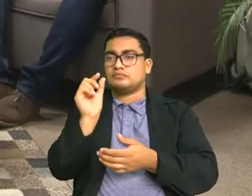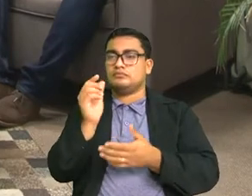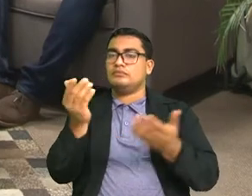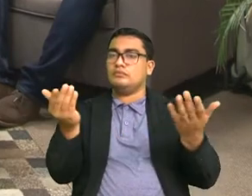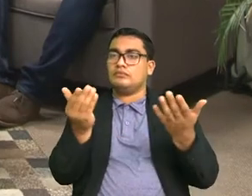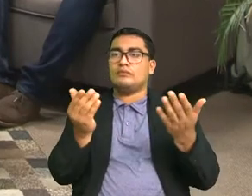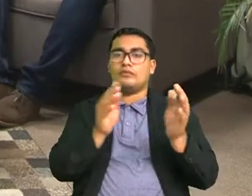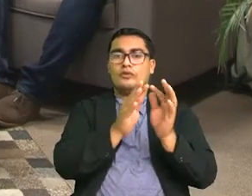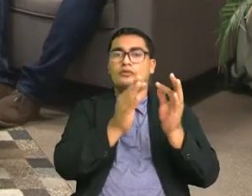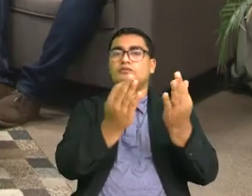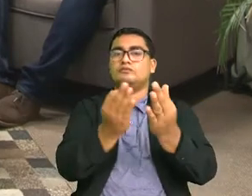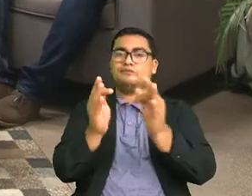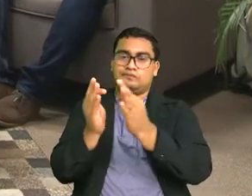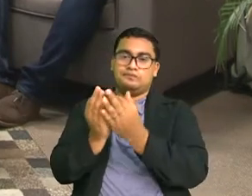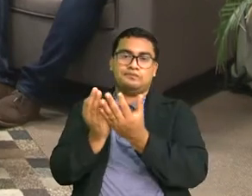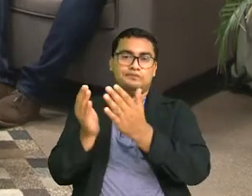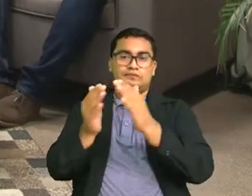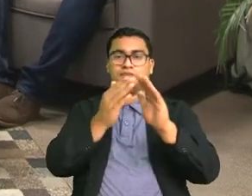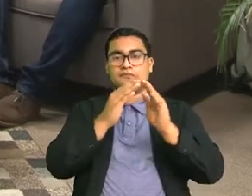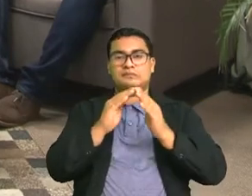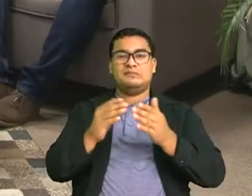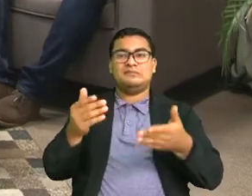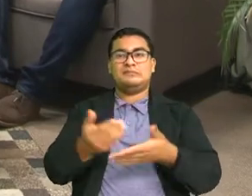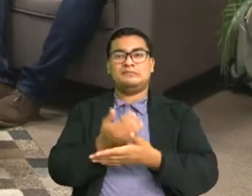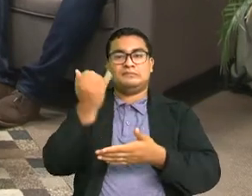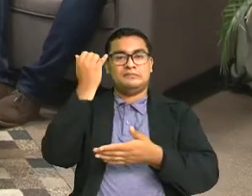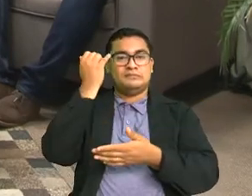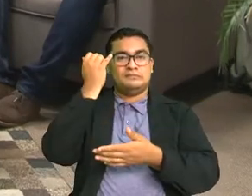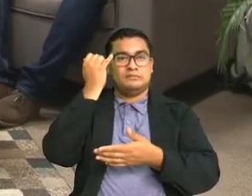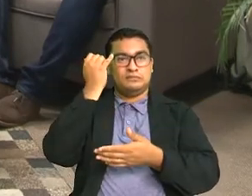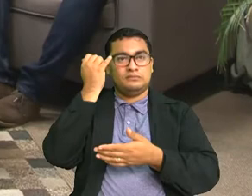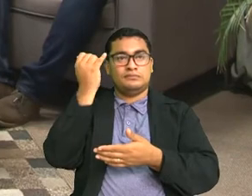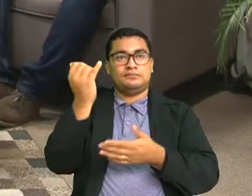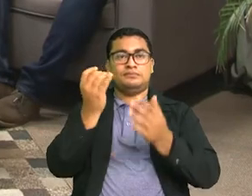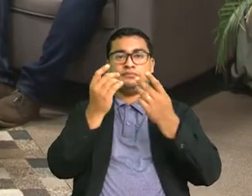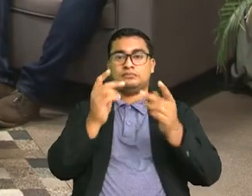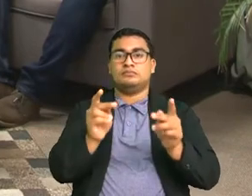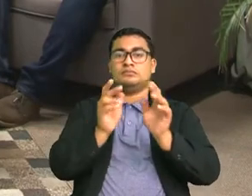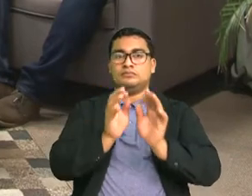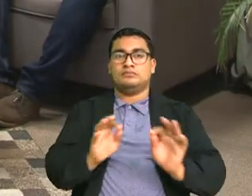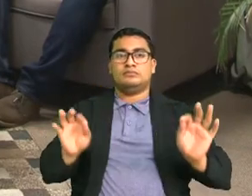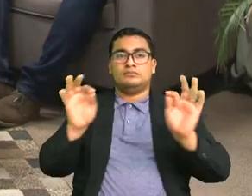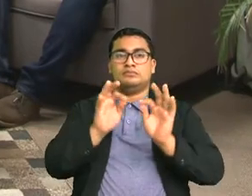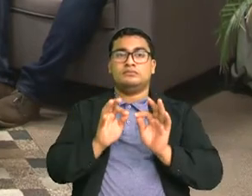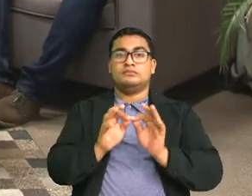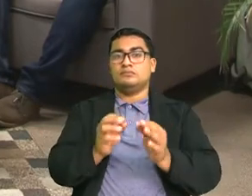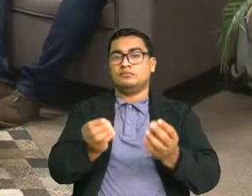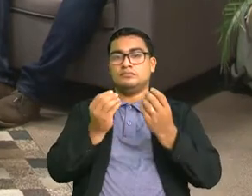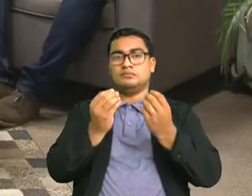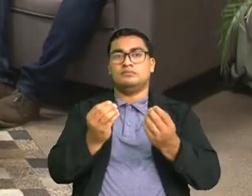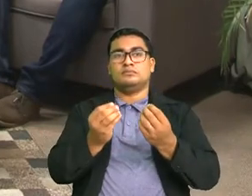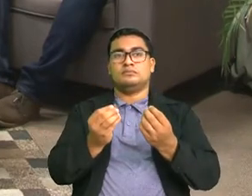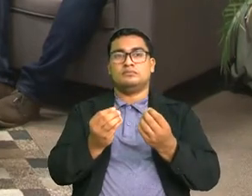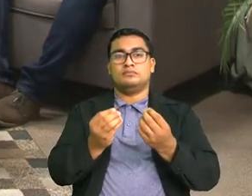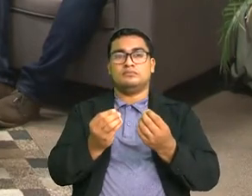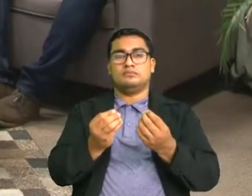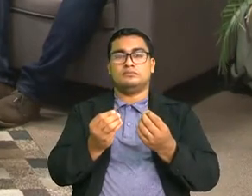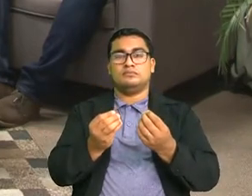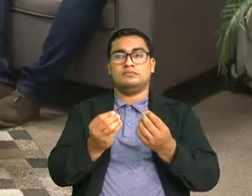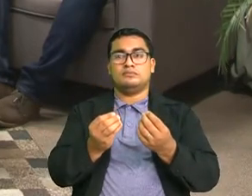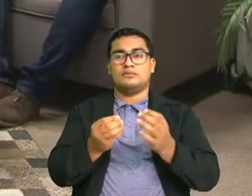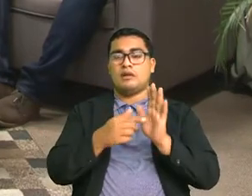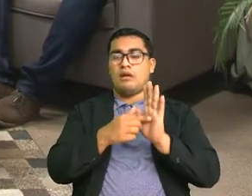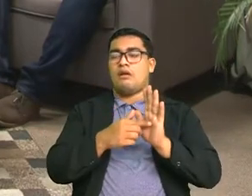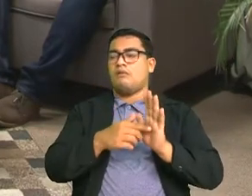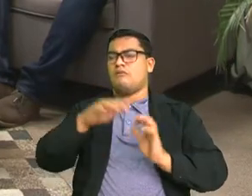familia con las comunidades transferencia de tecnología pero además un aspecto muy importante no hay imposiciones aquí es